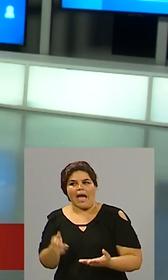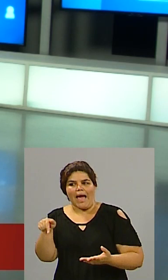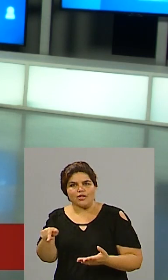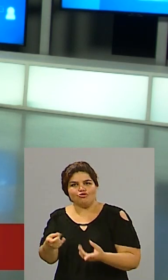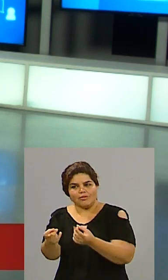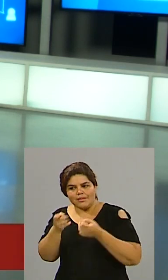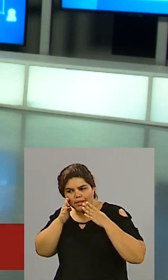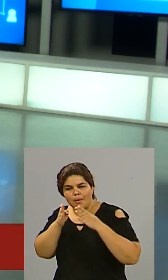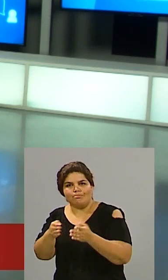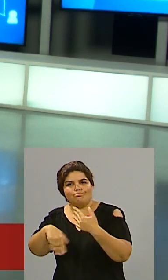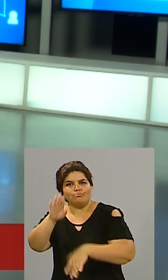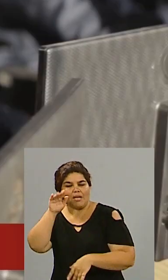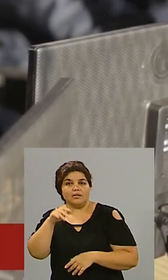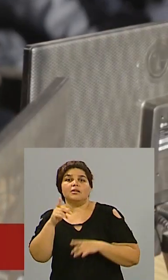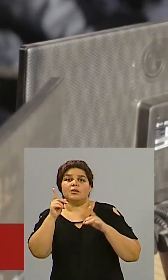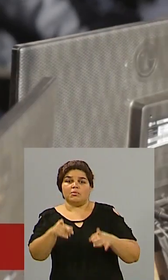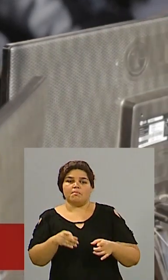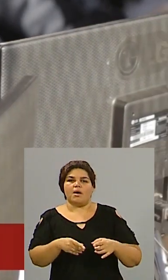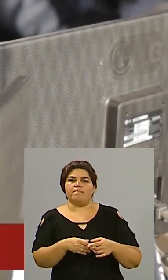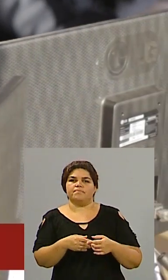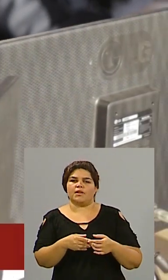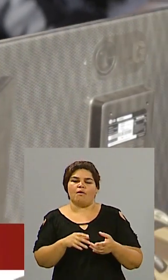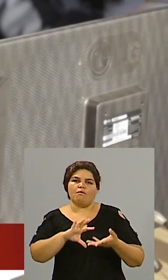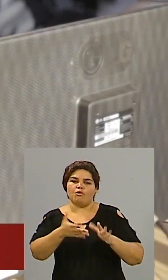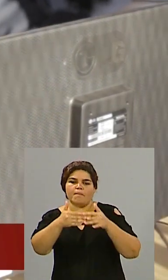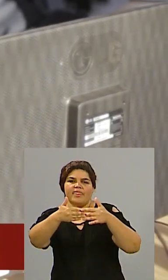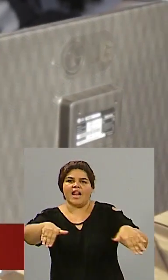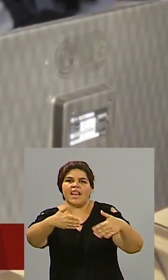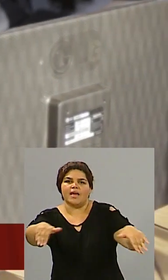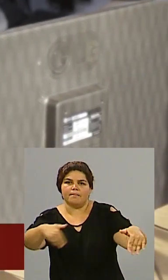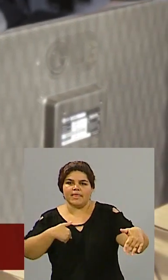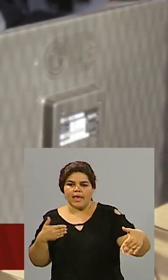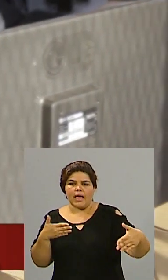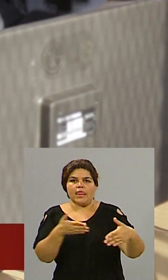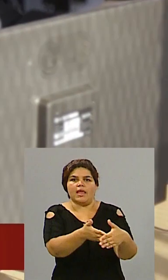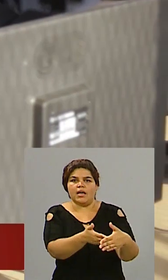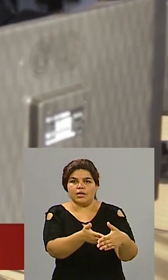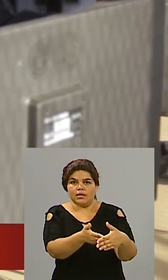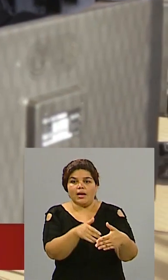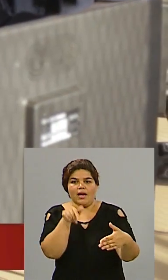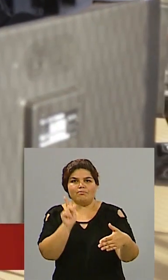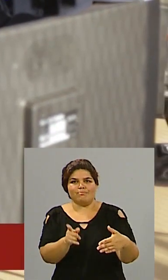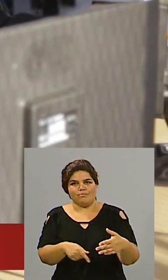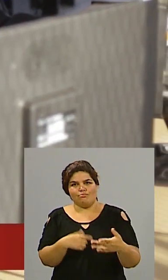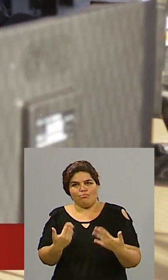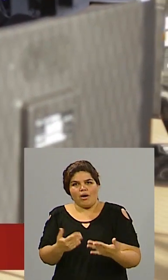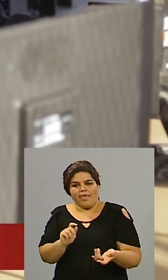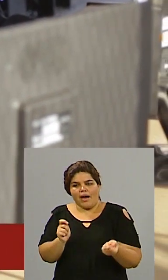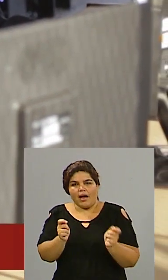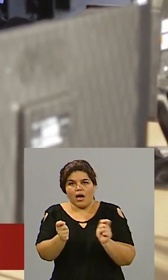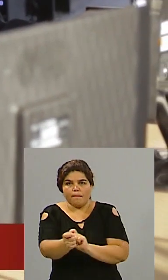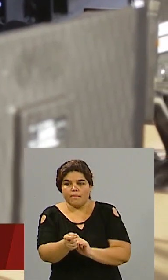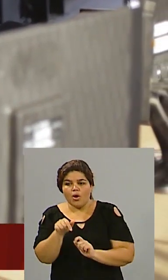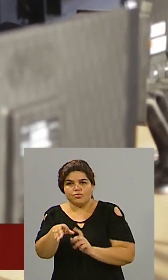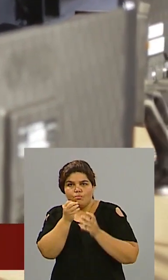¿no? Uh-huh. De una forma que podamos estar alertados desde el sistema de seguridad para poder asistir y acudir a esa víctima. Y después,